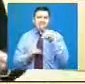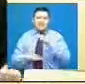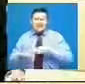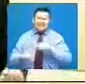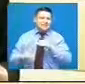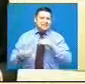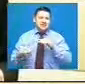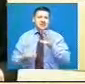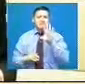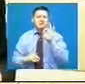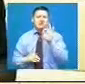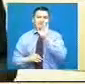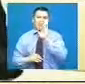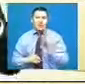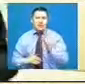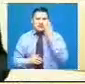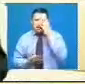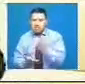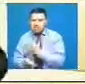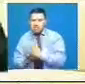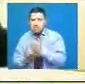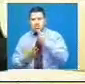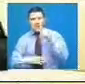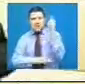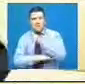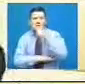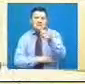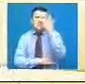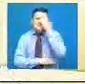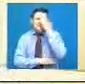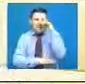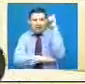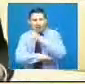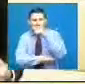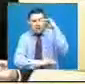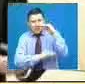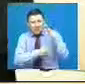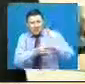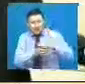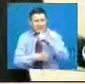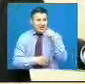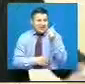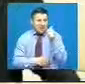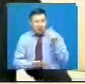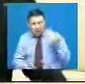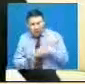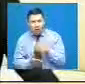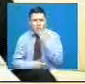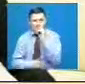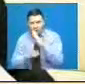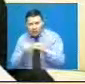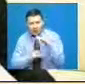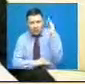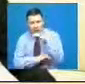un 50% de nuestras exportaciones y el precio del petróleo pues ha caído desde $110 por barril hasta $40 por